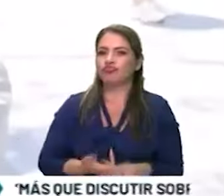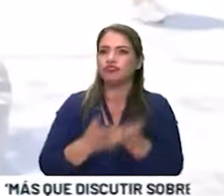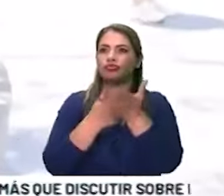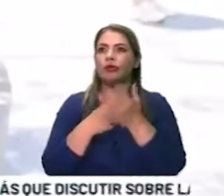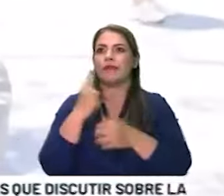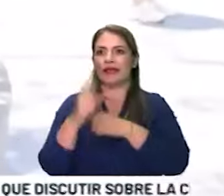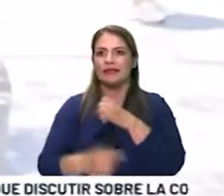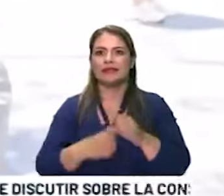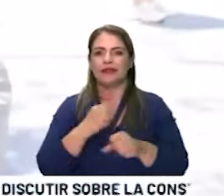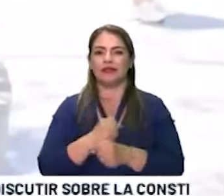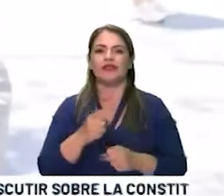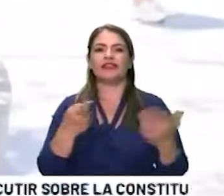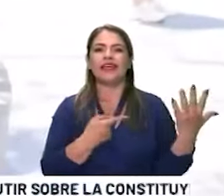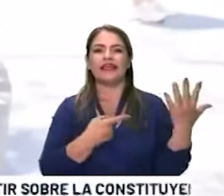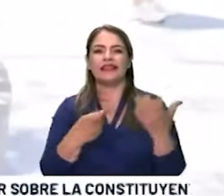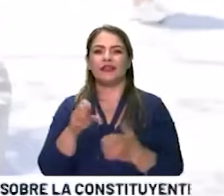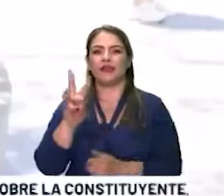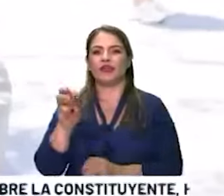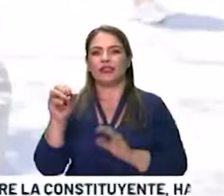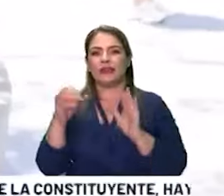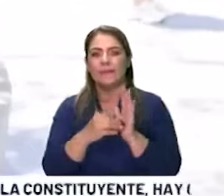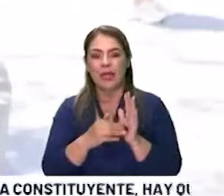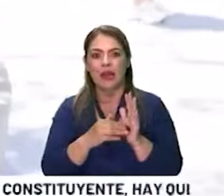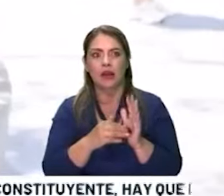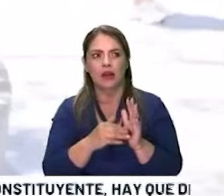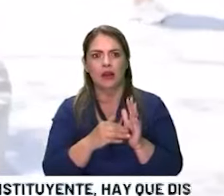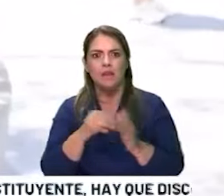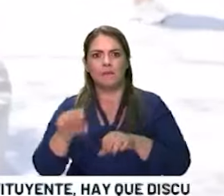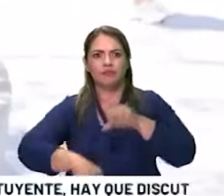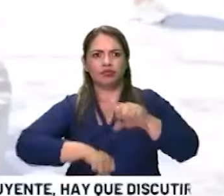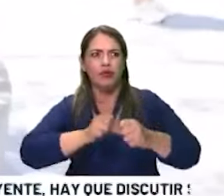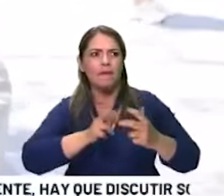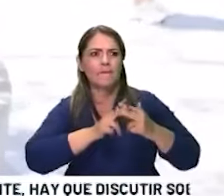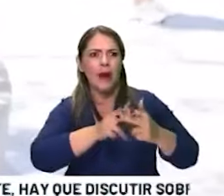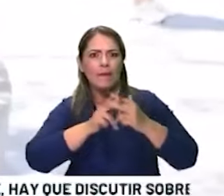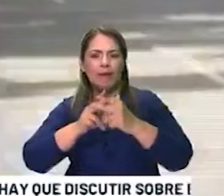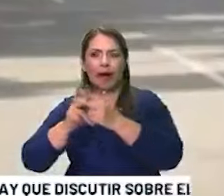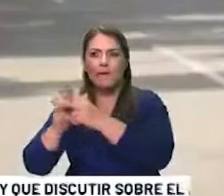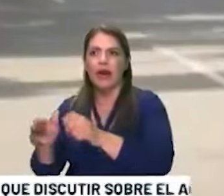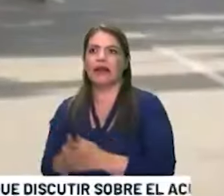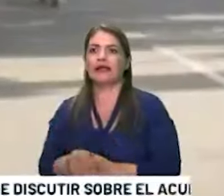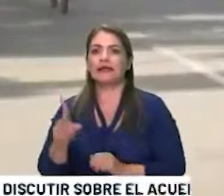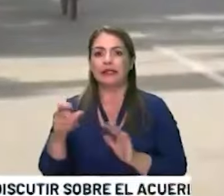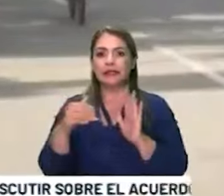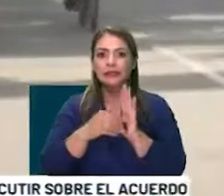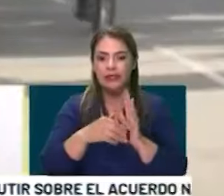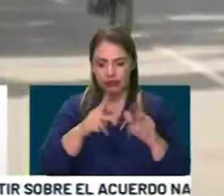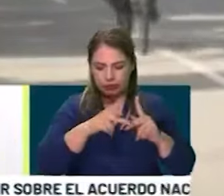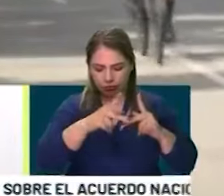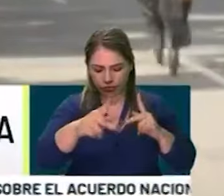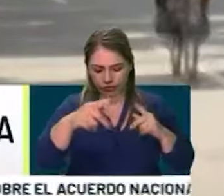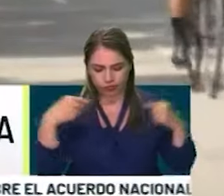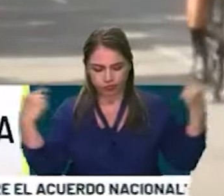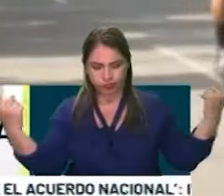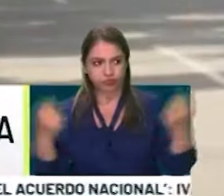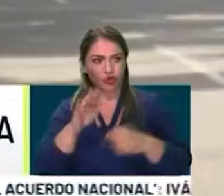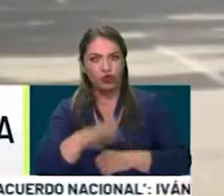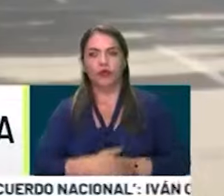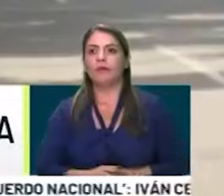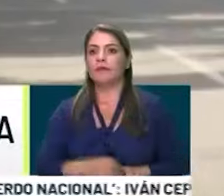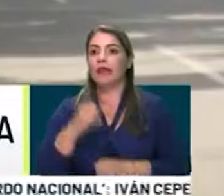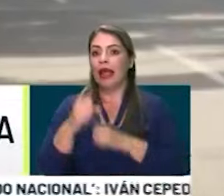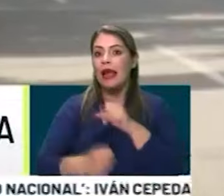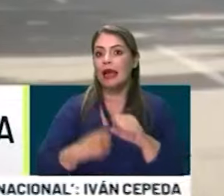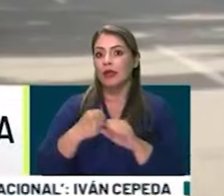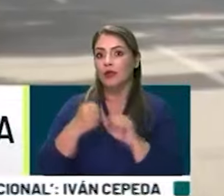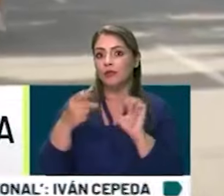más de 680 mil préstamos en el Valle de Aburrá y 6 mil kilómetros recorridos. Durante este 2024 se han